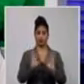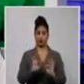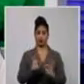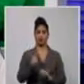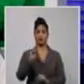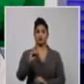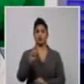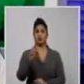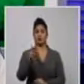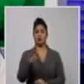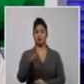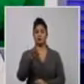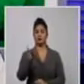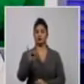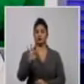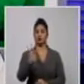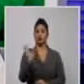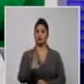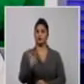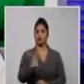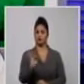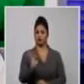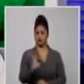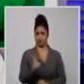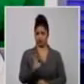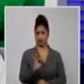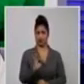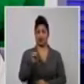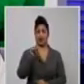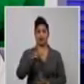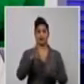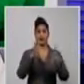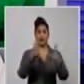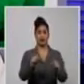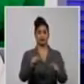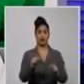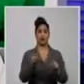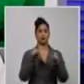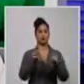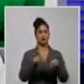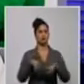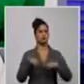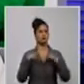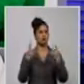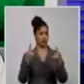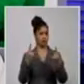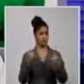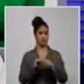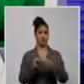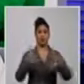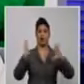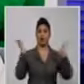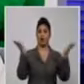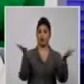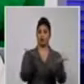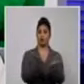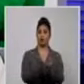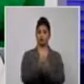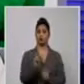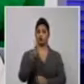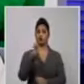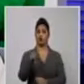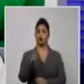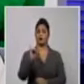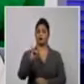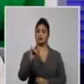0,78%, contra la letalidad del mundo, que es de 2,6, y la de la región de las Américas, que es de